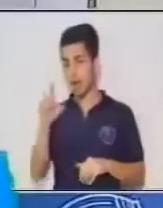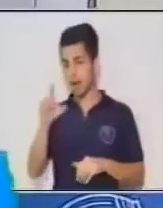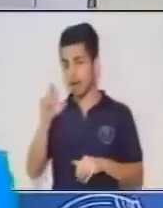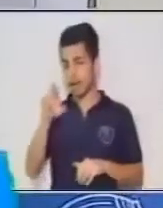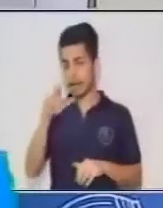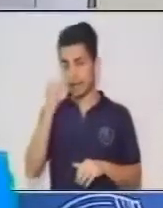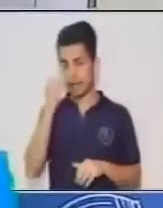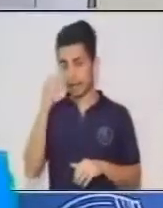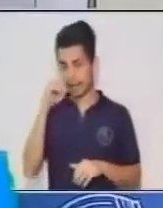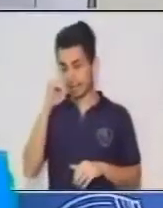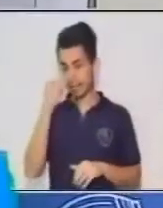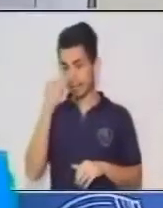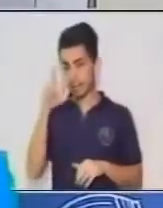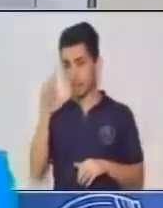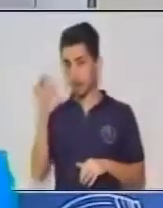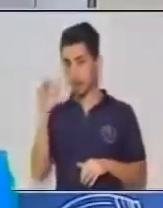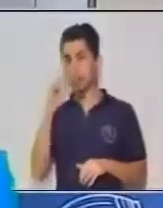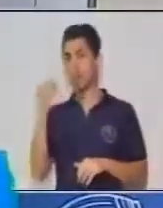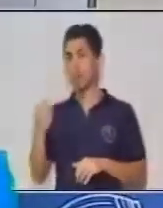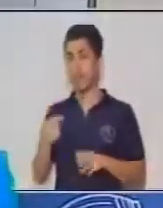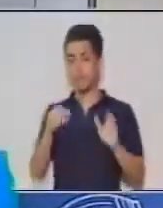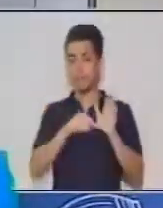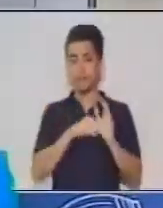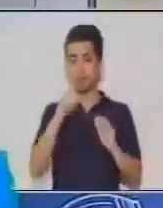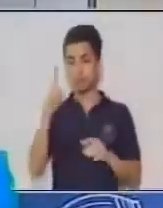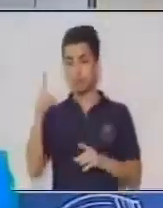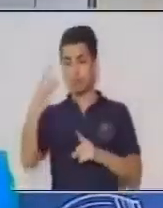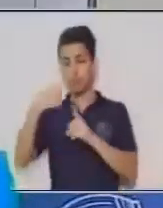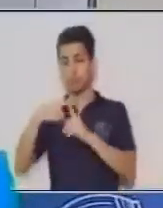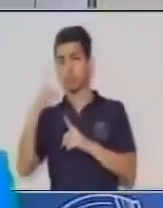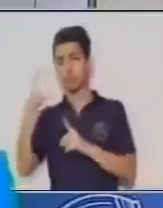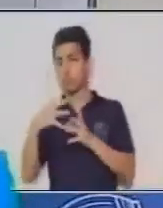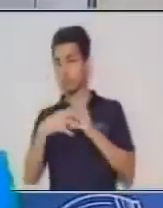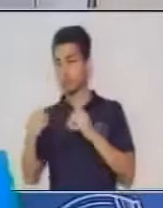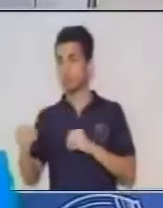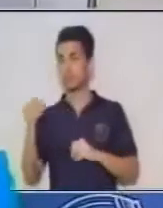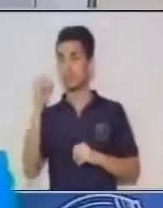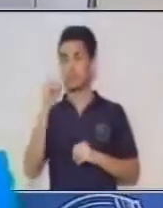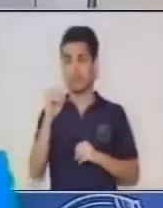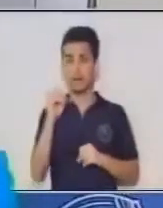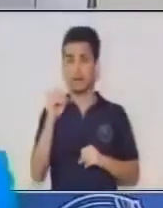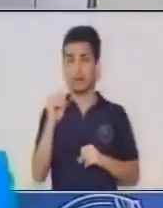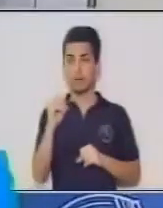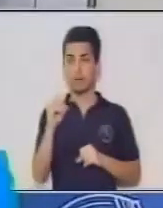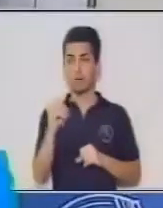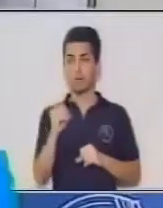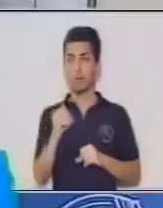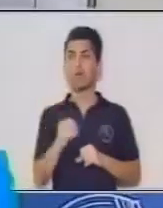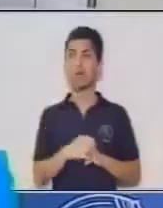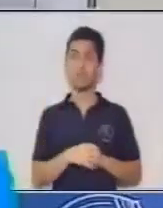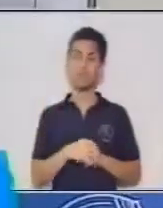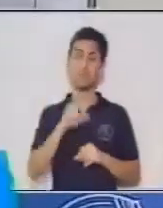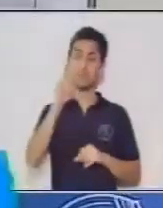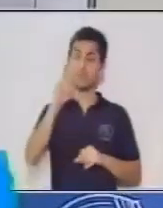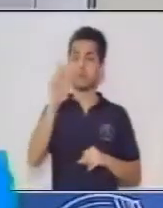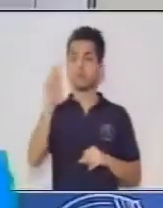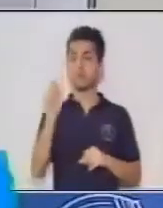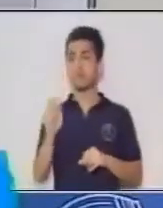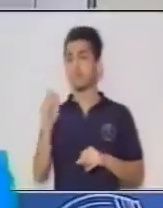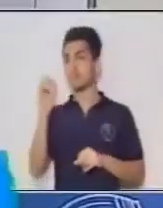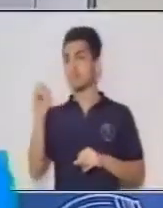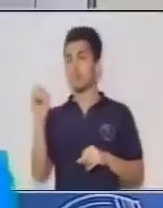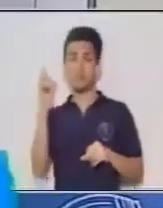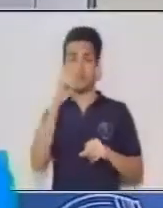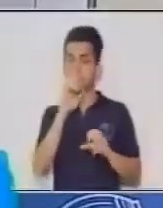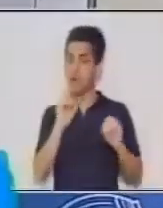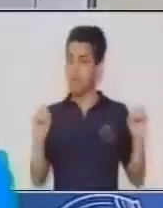crítico? Porque nos queda menos 1 más 1, 0. Y 2 dividido 0 no está